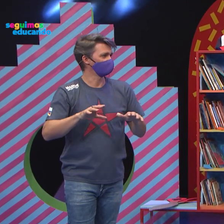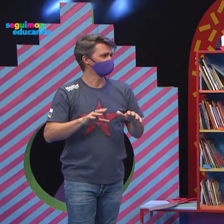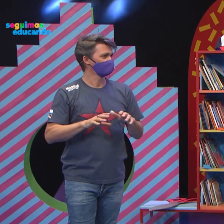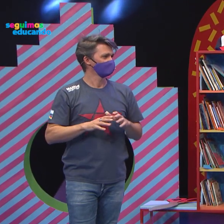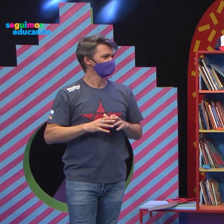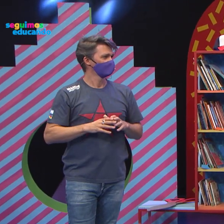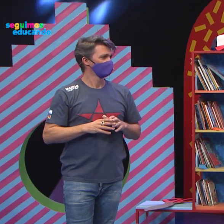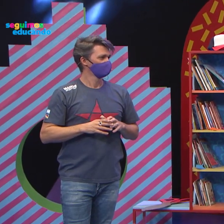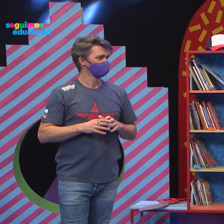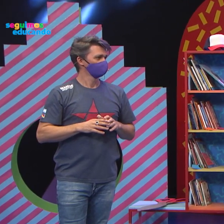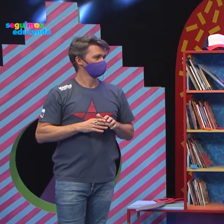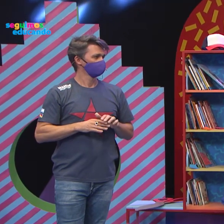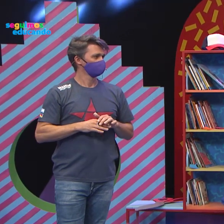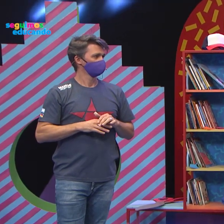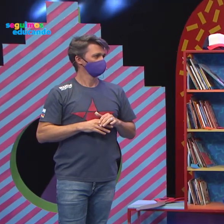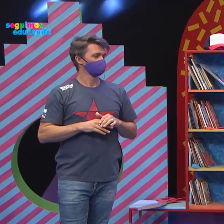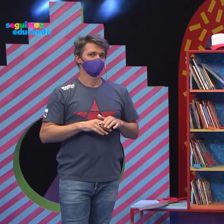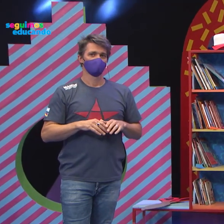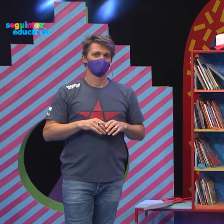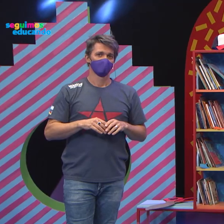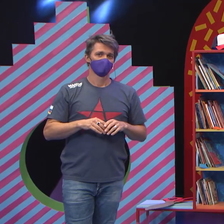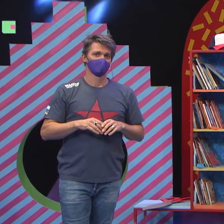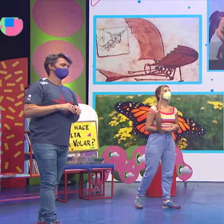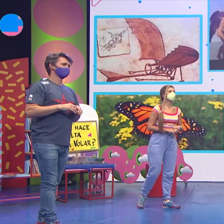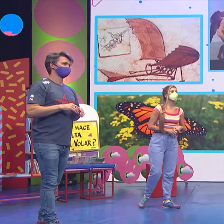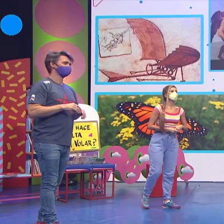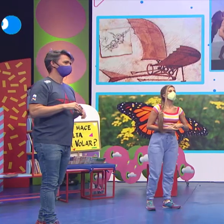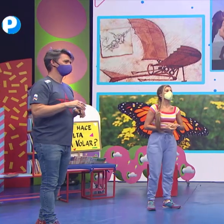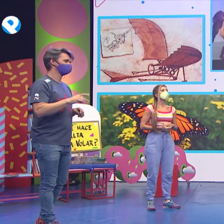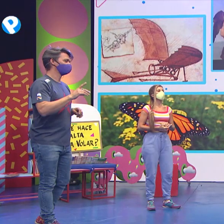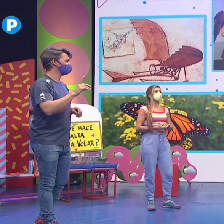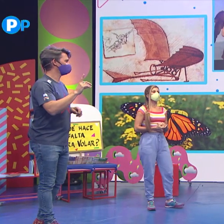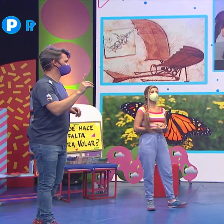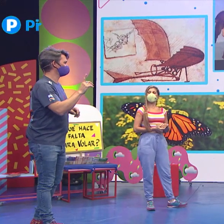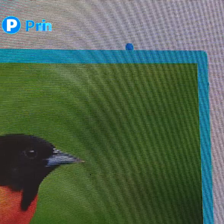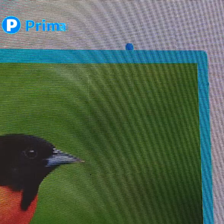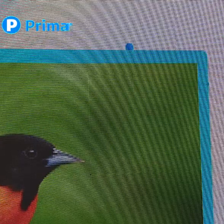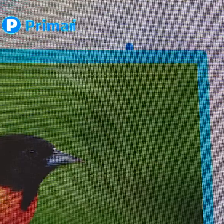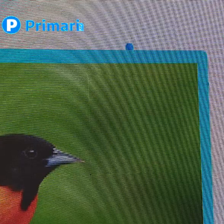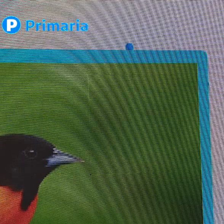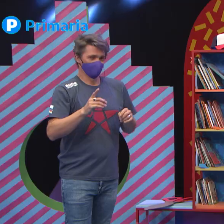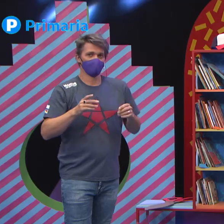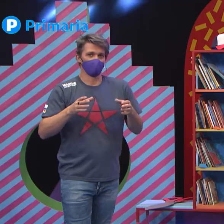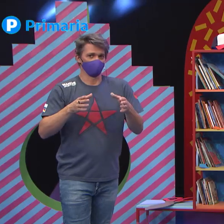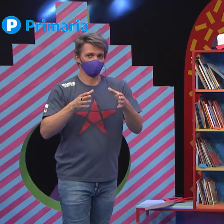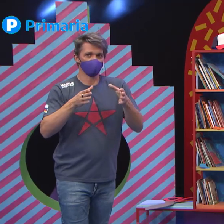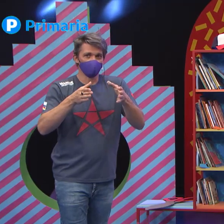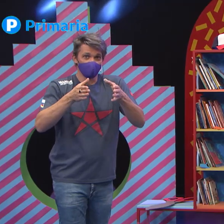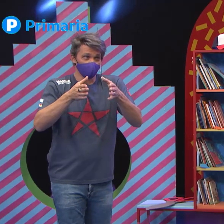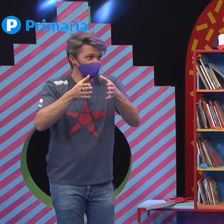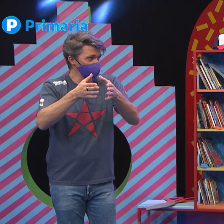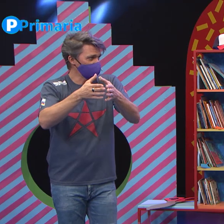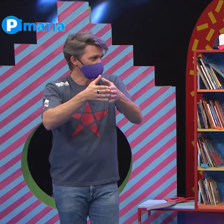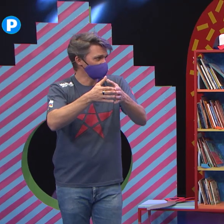¿Qué hace falta para volar? Nos dieron algunos datos ya. ¿Qué hace falta para volar? Yo me quedé con una. Dale. Con el